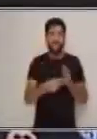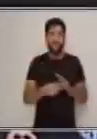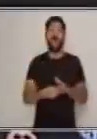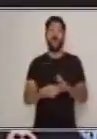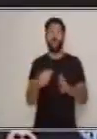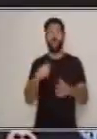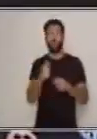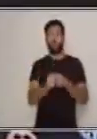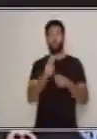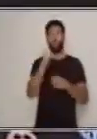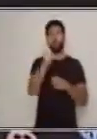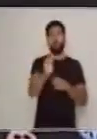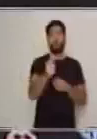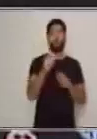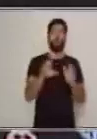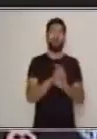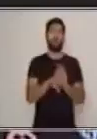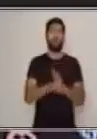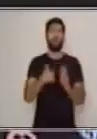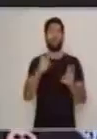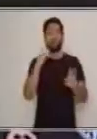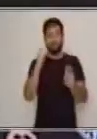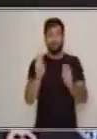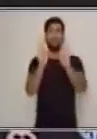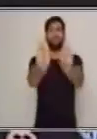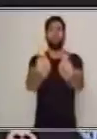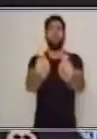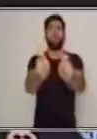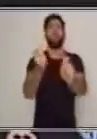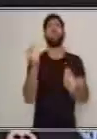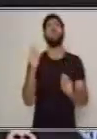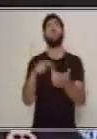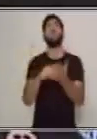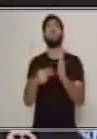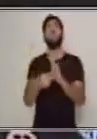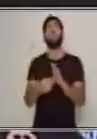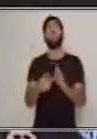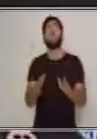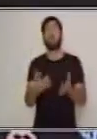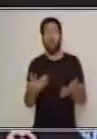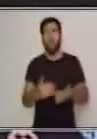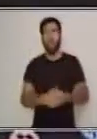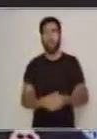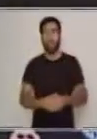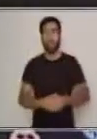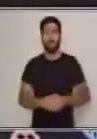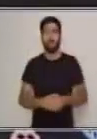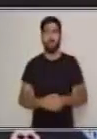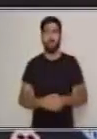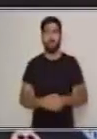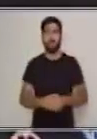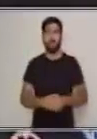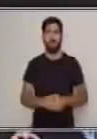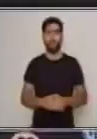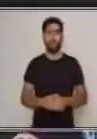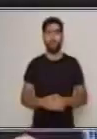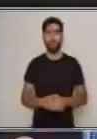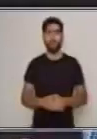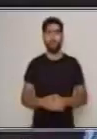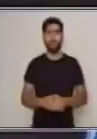tarjetita. Como por ejemplo, ¿qué serán estos niños? ¿Qué están haciendo? ¿Qué acción están haciendo?